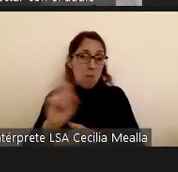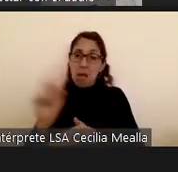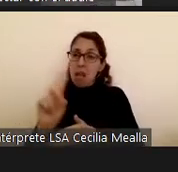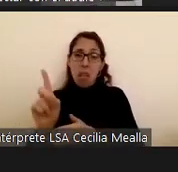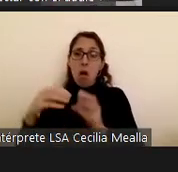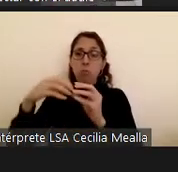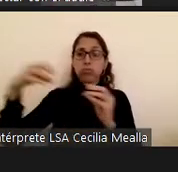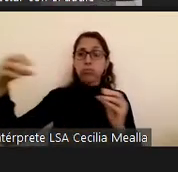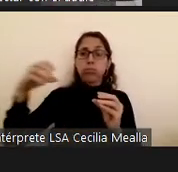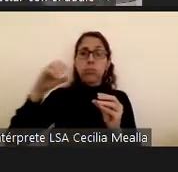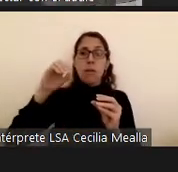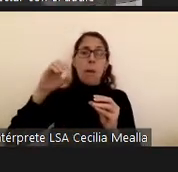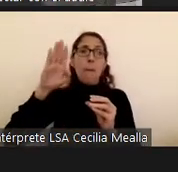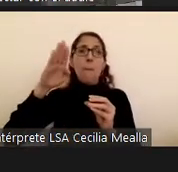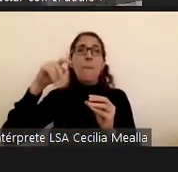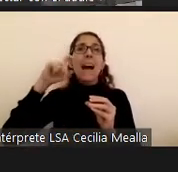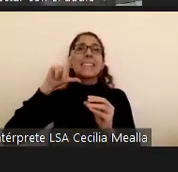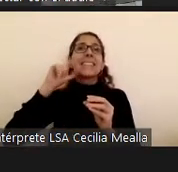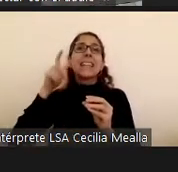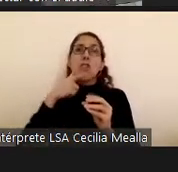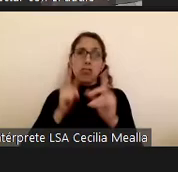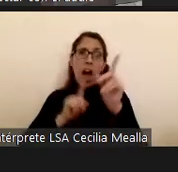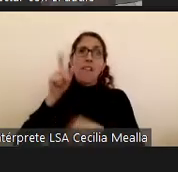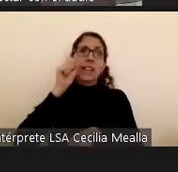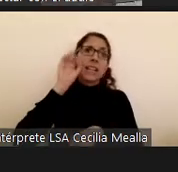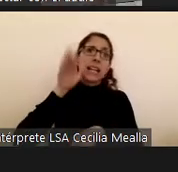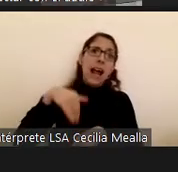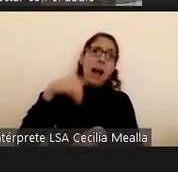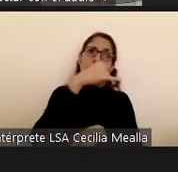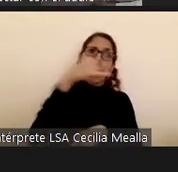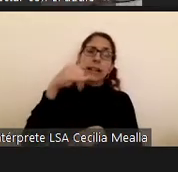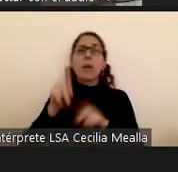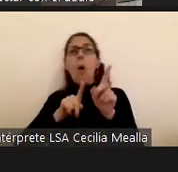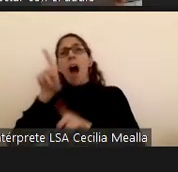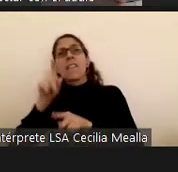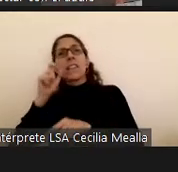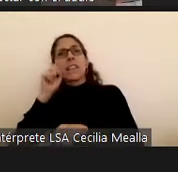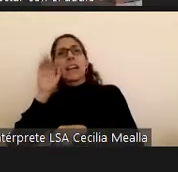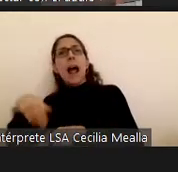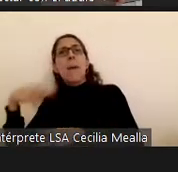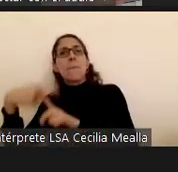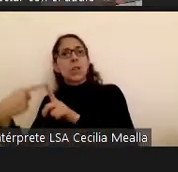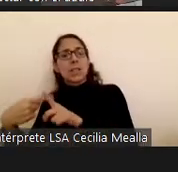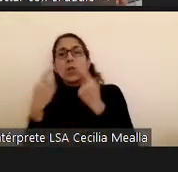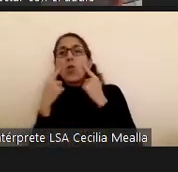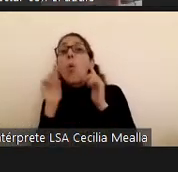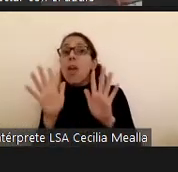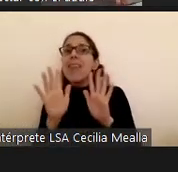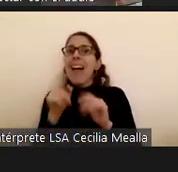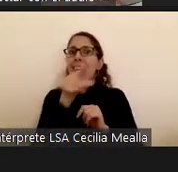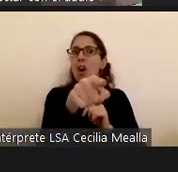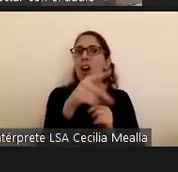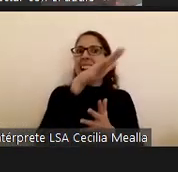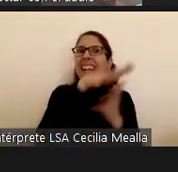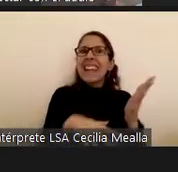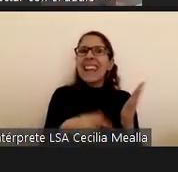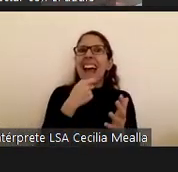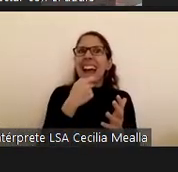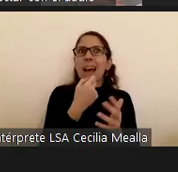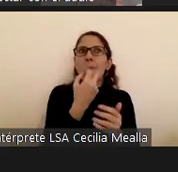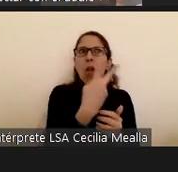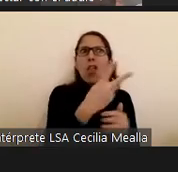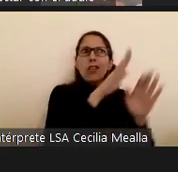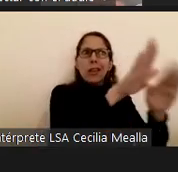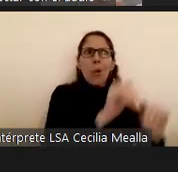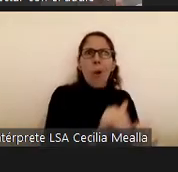hasta ahora hemos visto esos ejemplos, sepan que no es que siempre los cocos son Gram positivos, no depende de la morfología,